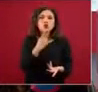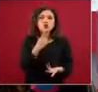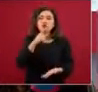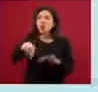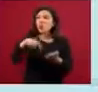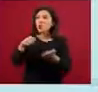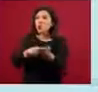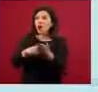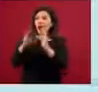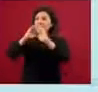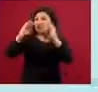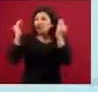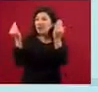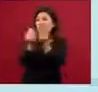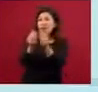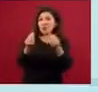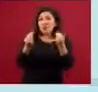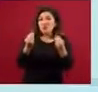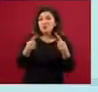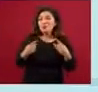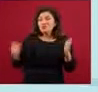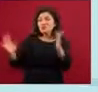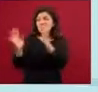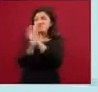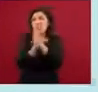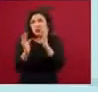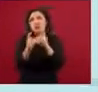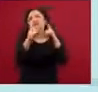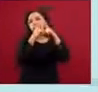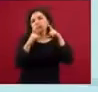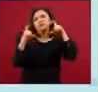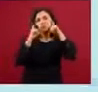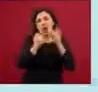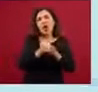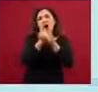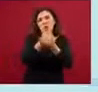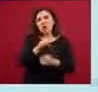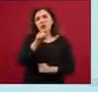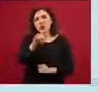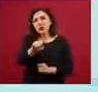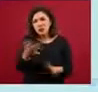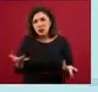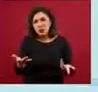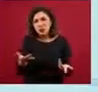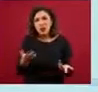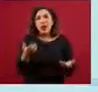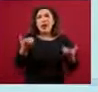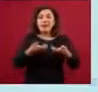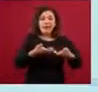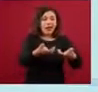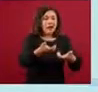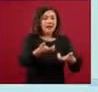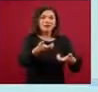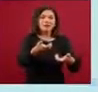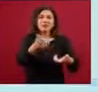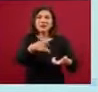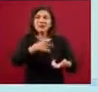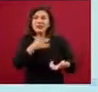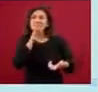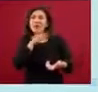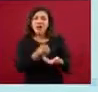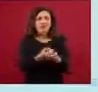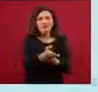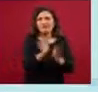espacios públicos cerrados, en donde puede ser una medida auxiliar muy valiosa, no salir a la calle si se tienen